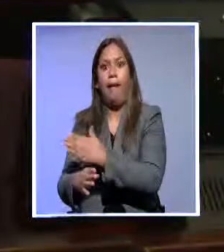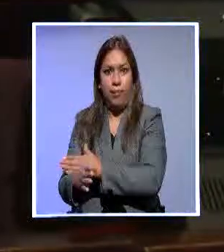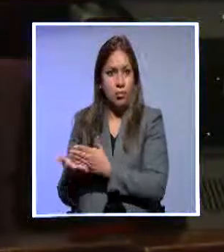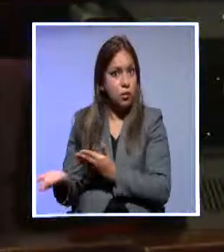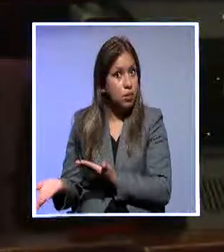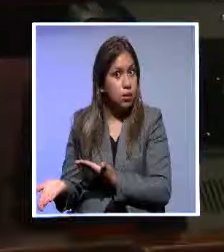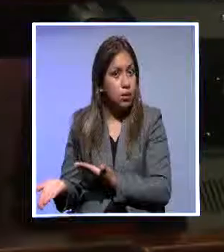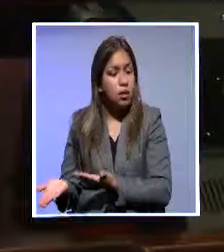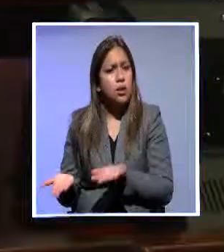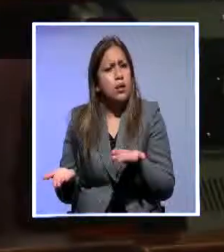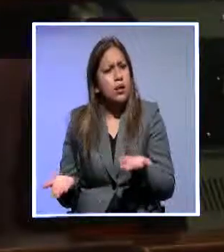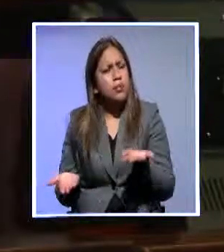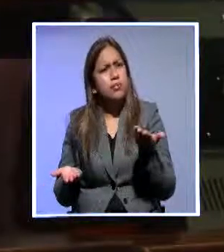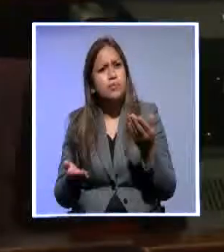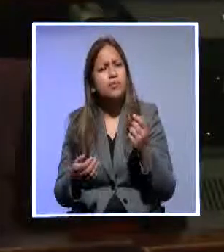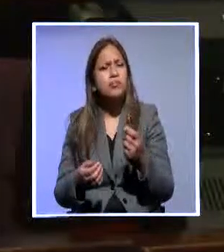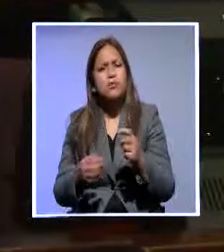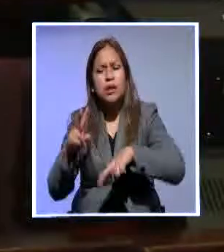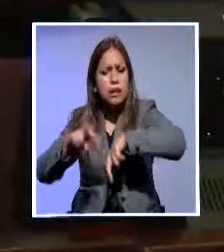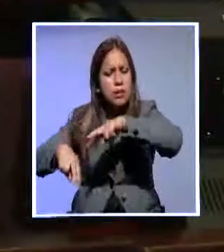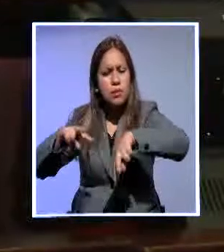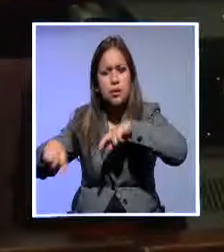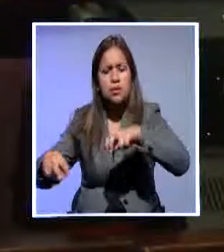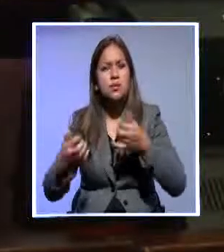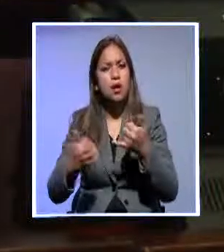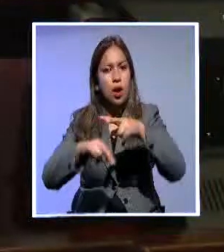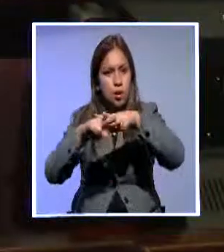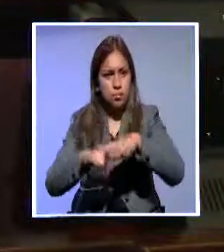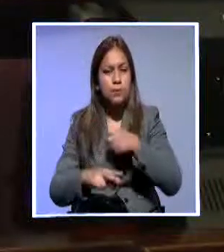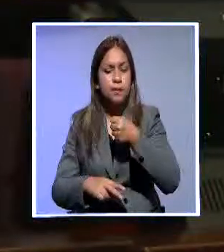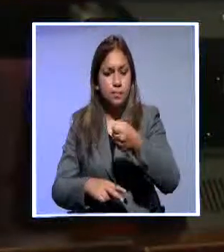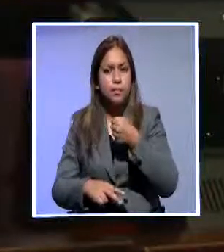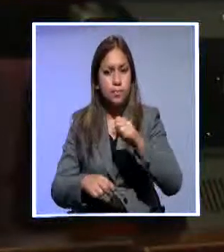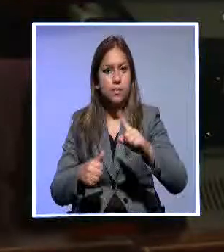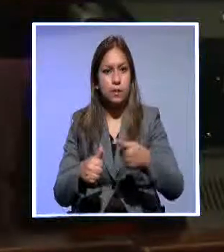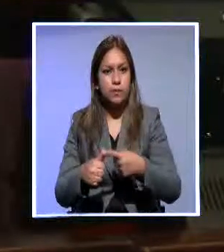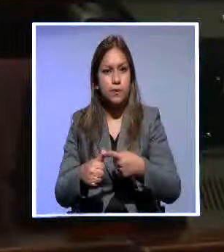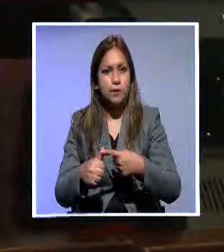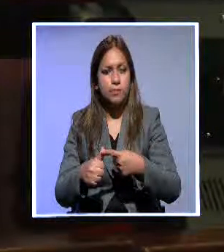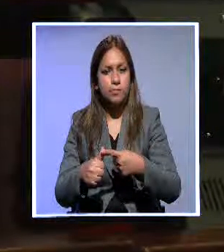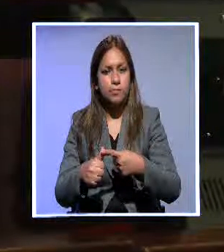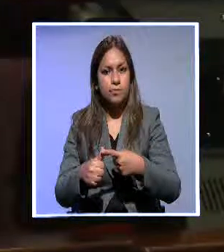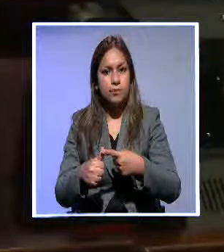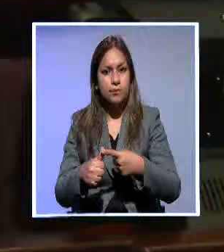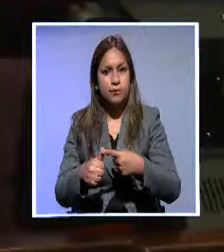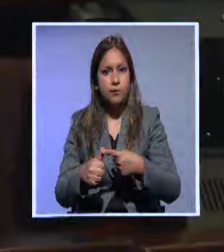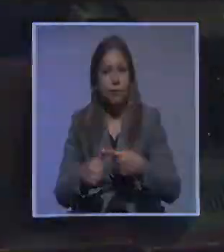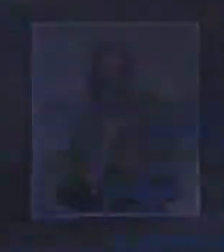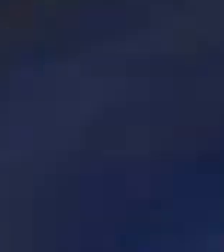expectativas de estas investigaciones vamos a dialogar en nuestra primera entrevista de hoy